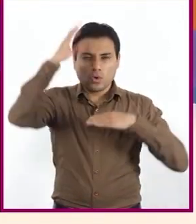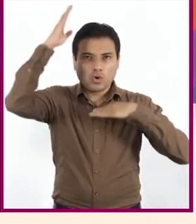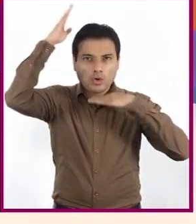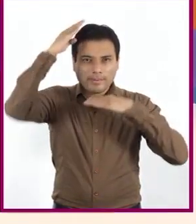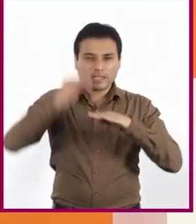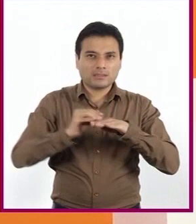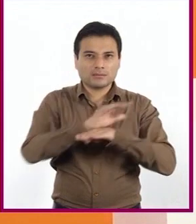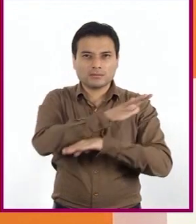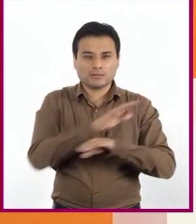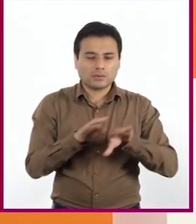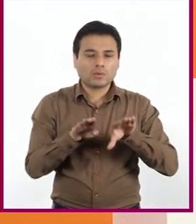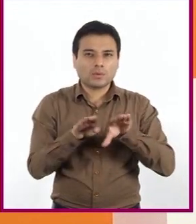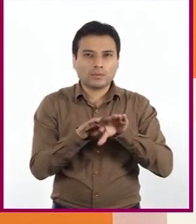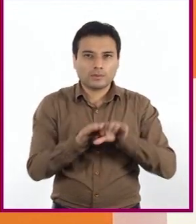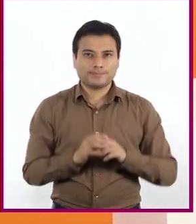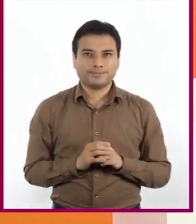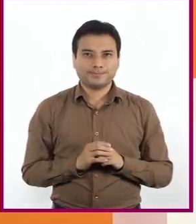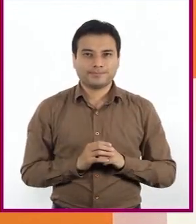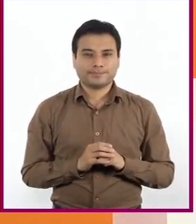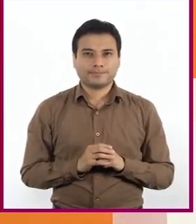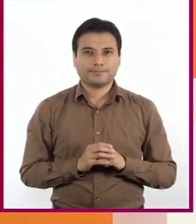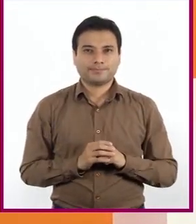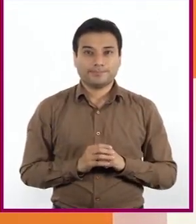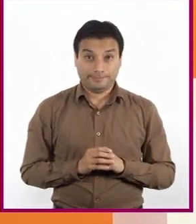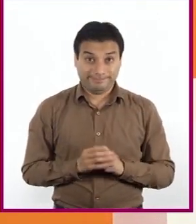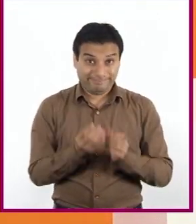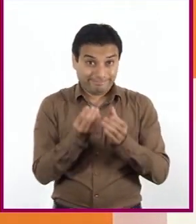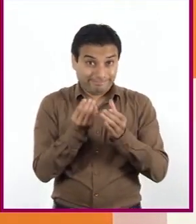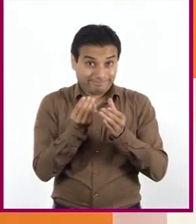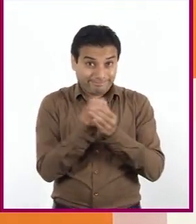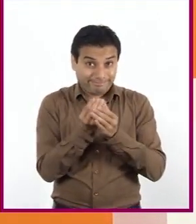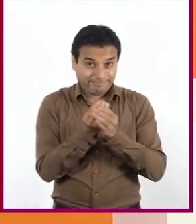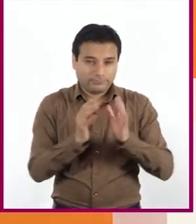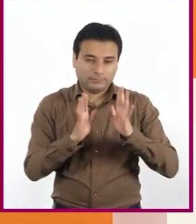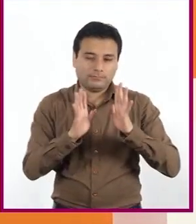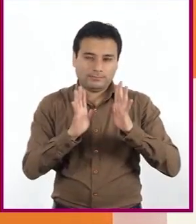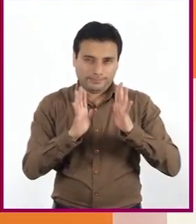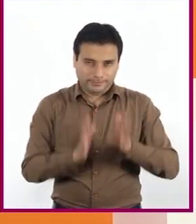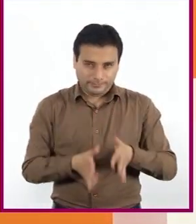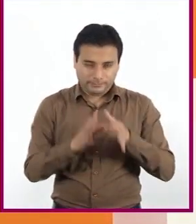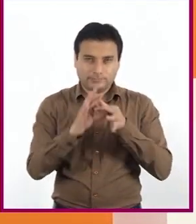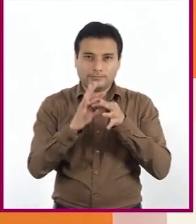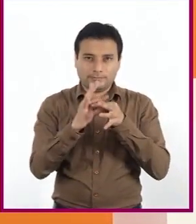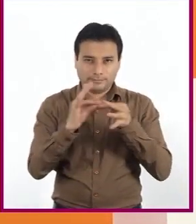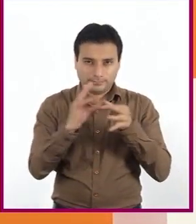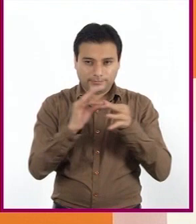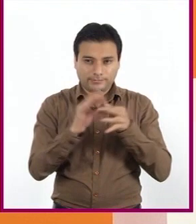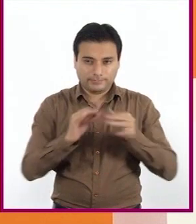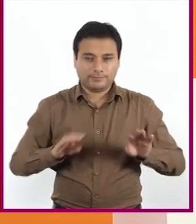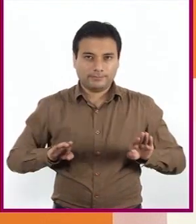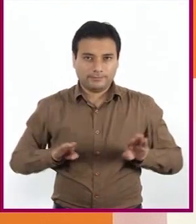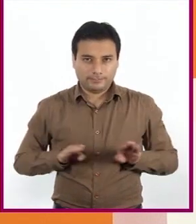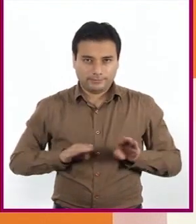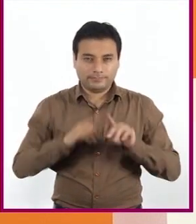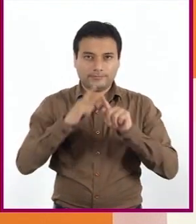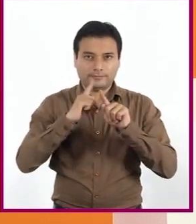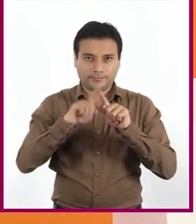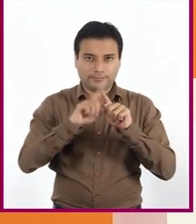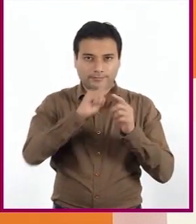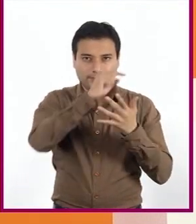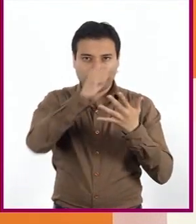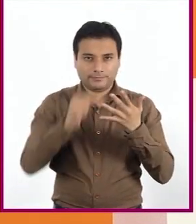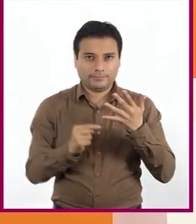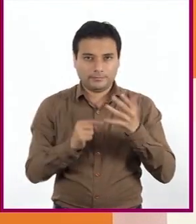olmecas. A lo largo de esta sesión, hemos visto las diferentes características de la influencia que tuvo